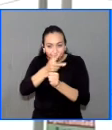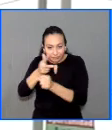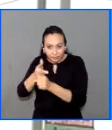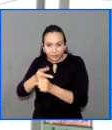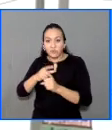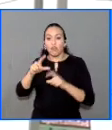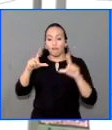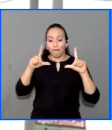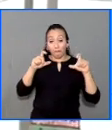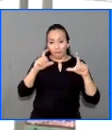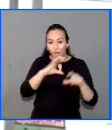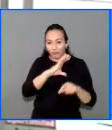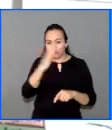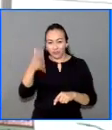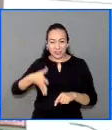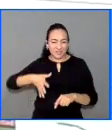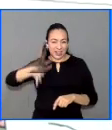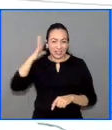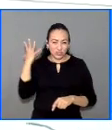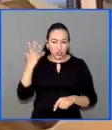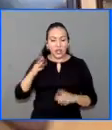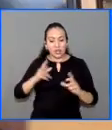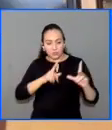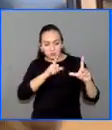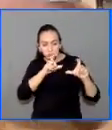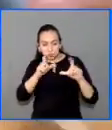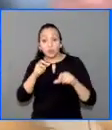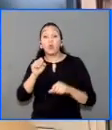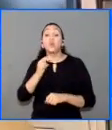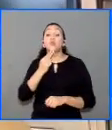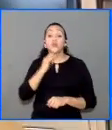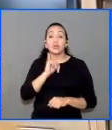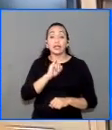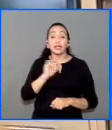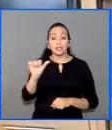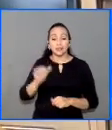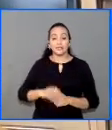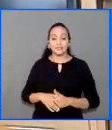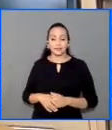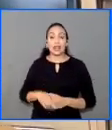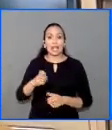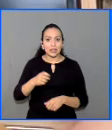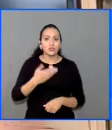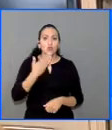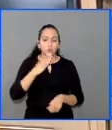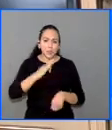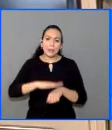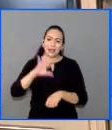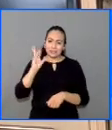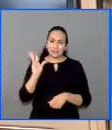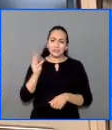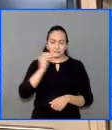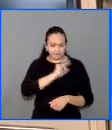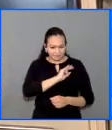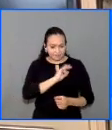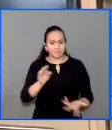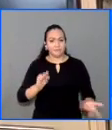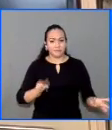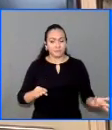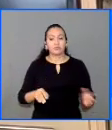especializado, algoritmos y hasta la inteligencia artificial. Abarcar, masificar la verificación